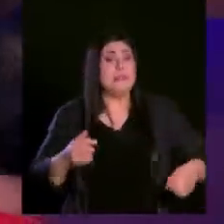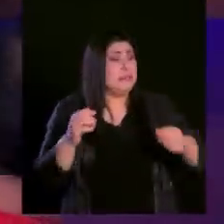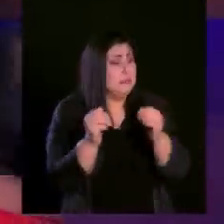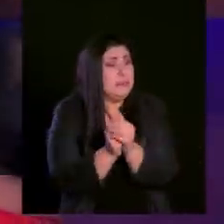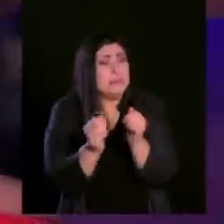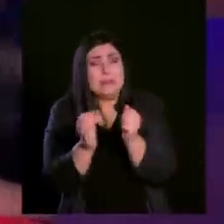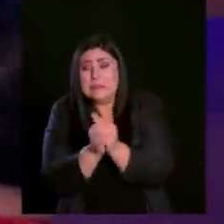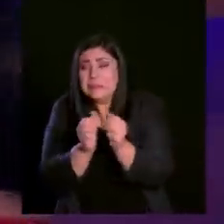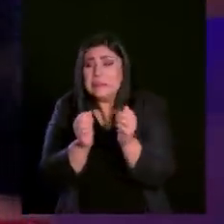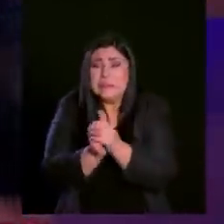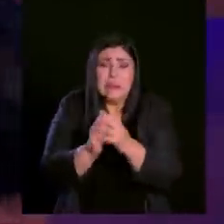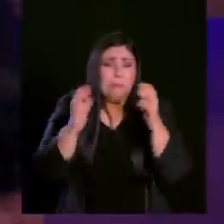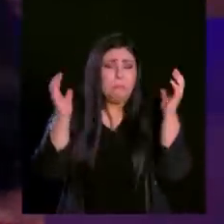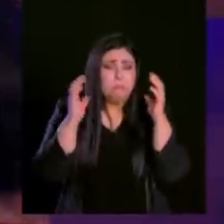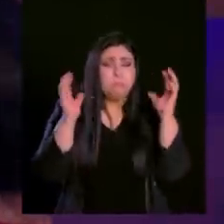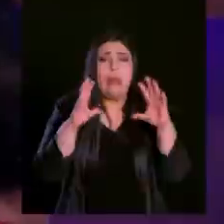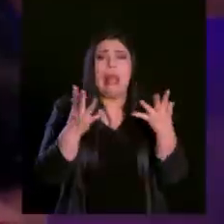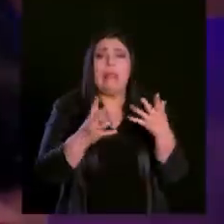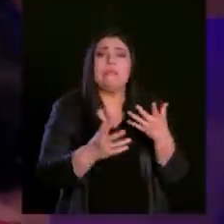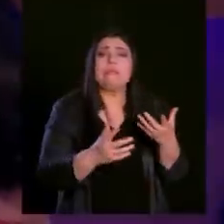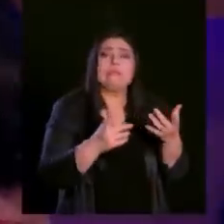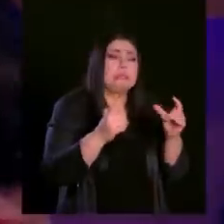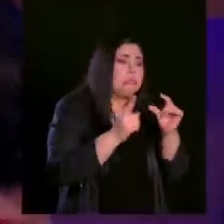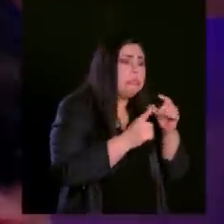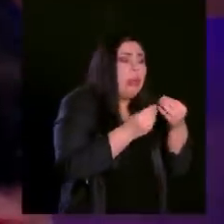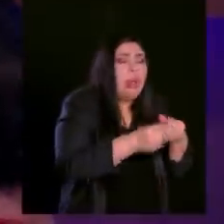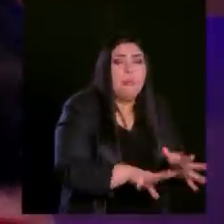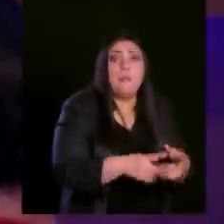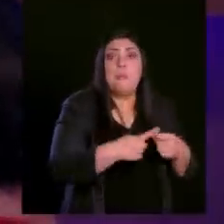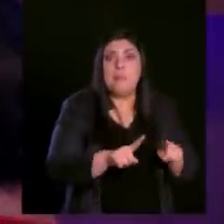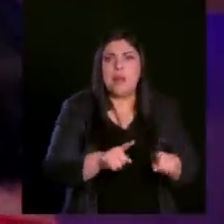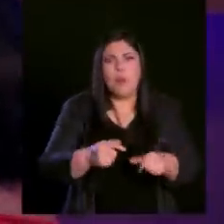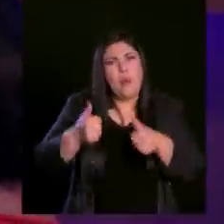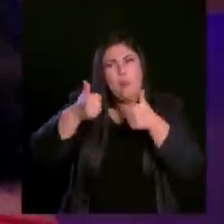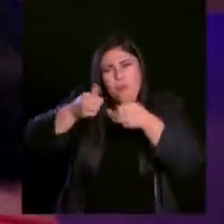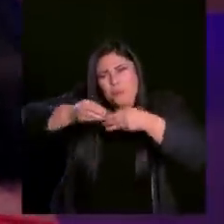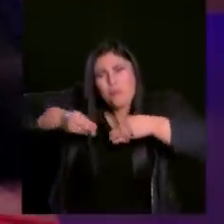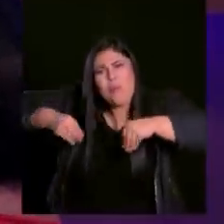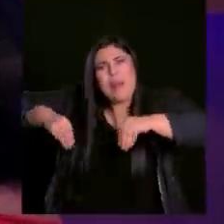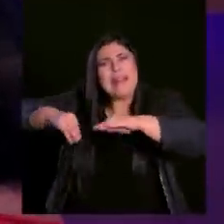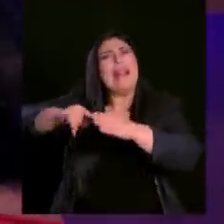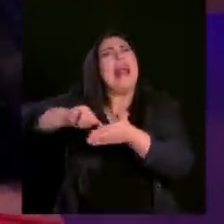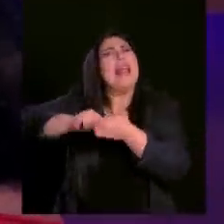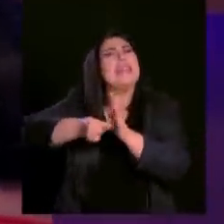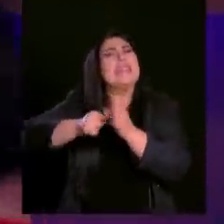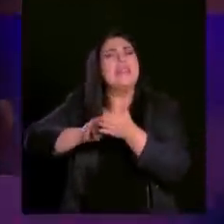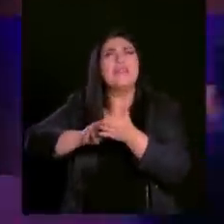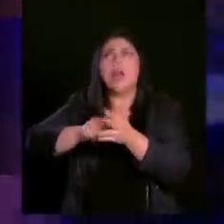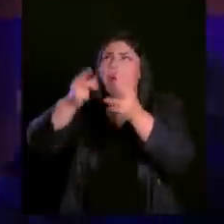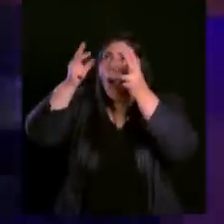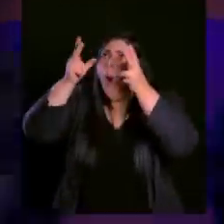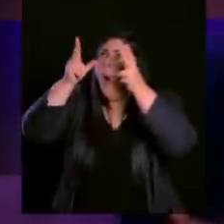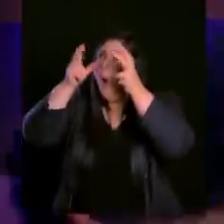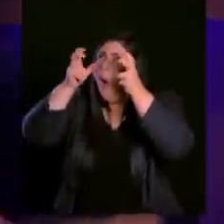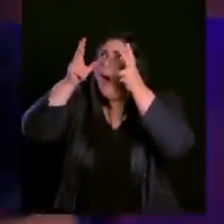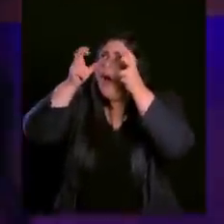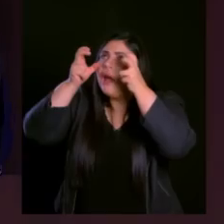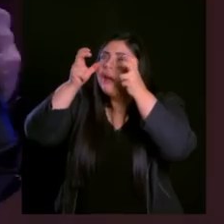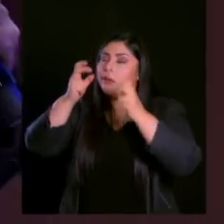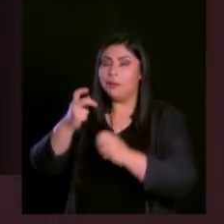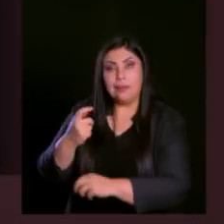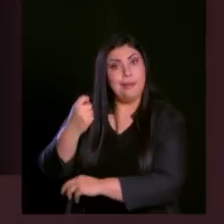más el que fue sembrado en buena tierra Este es el que Oye entiende la palabra y da fruto por favor diga conmigo oír